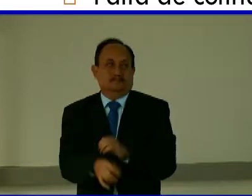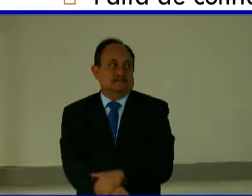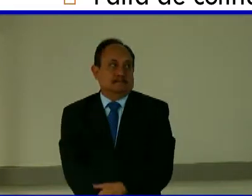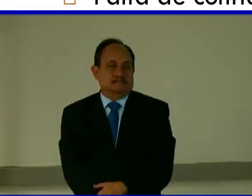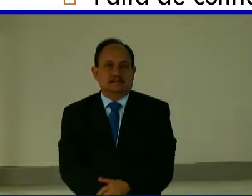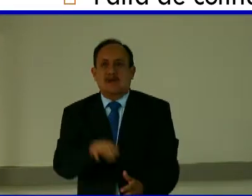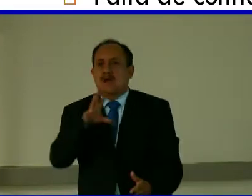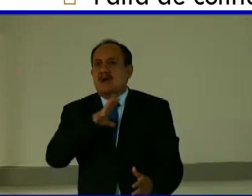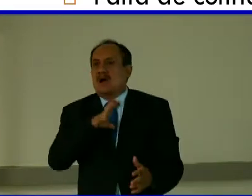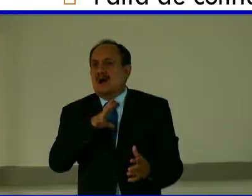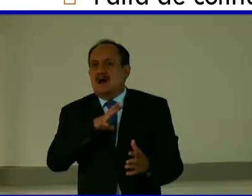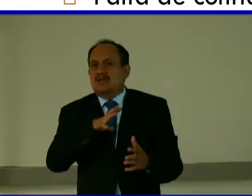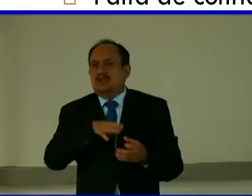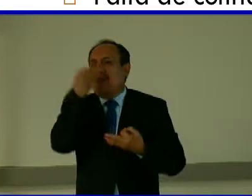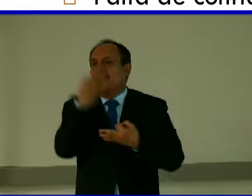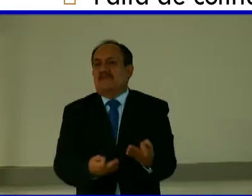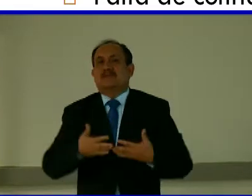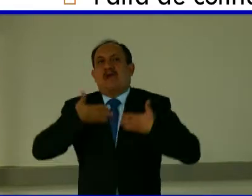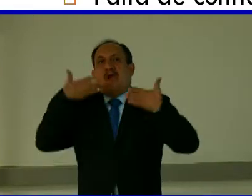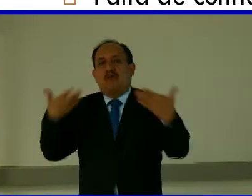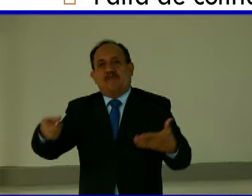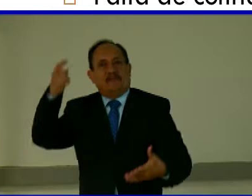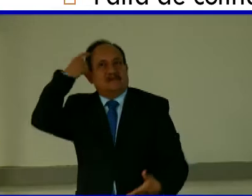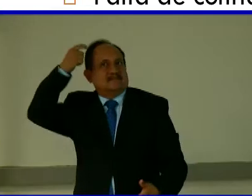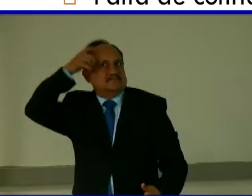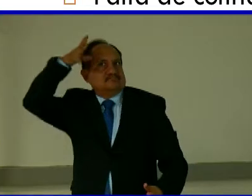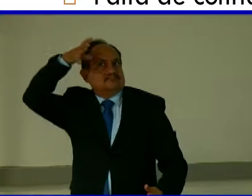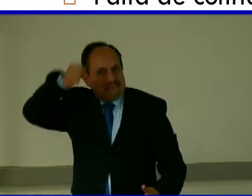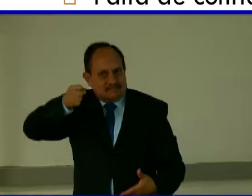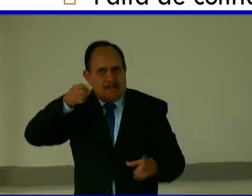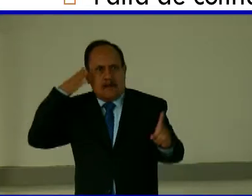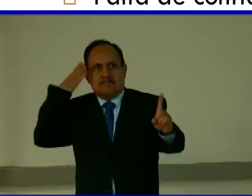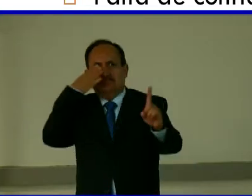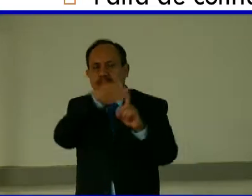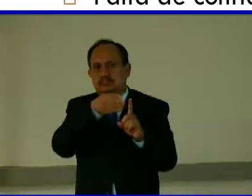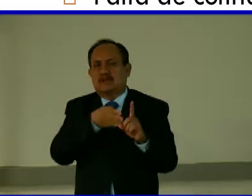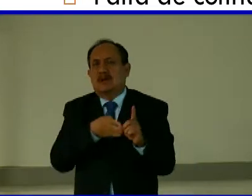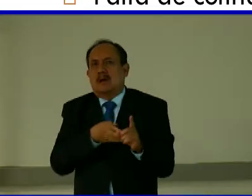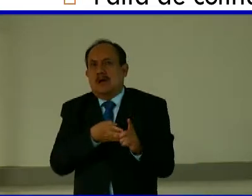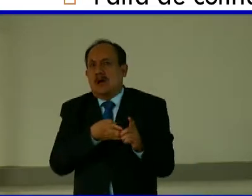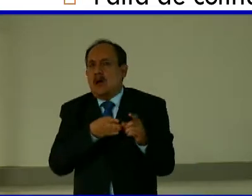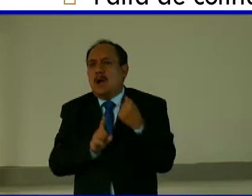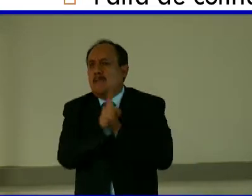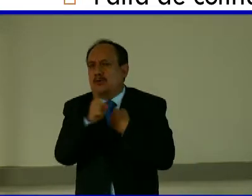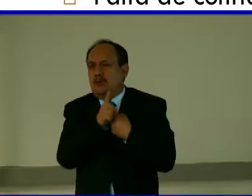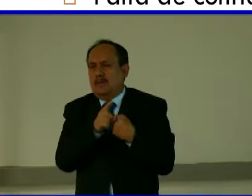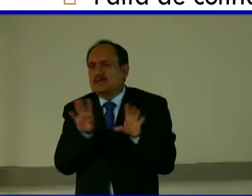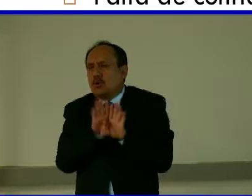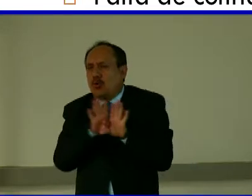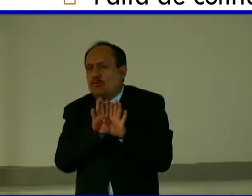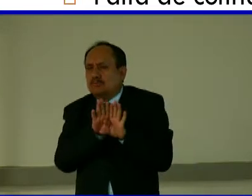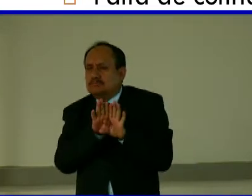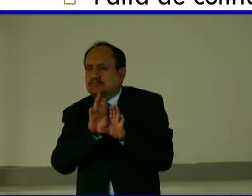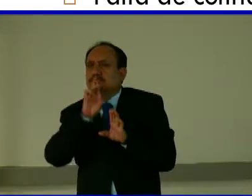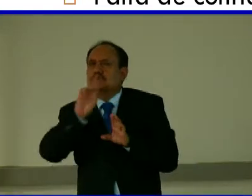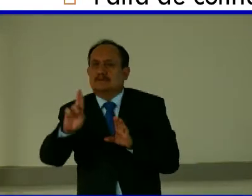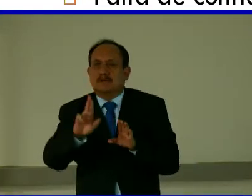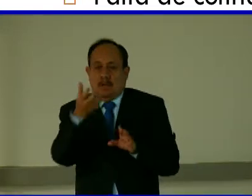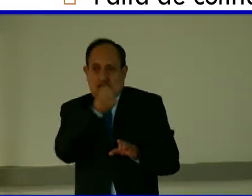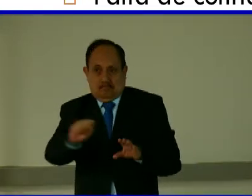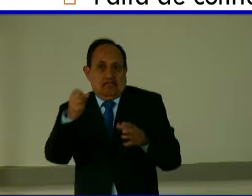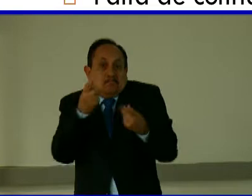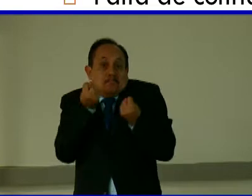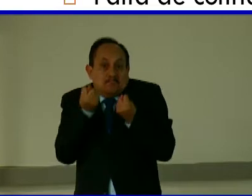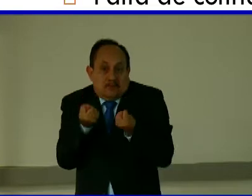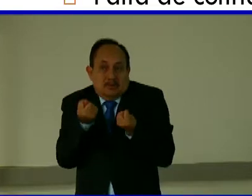Tienen una falta de confianza en su capacidad para enfrentarse a nuevas situaciones. Tengan la habilidad o no, no